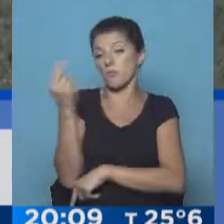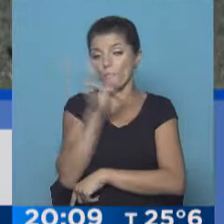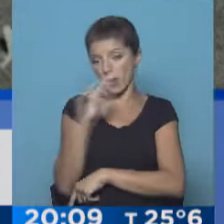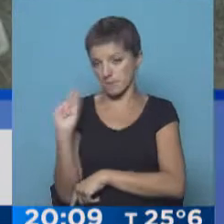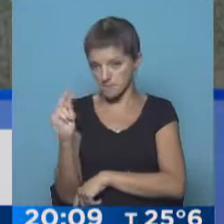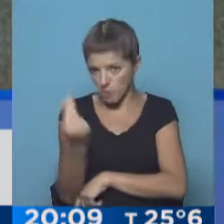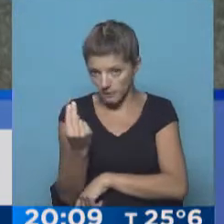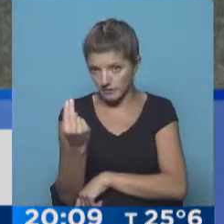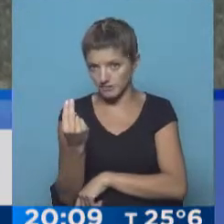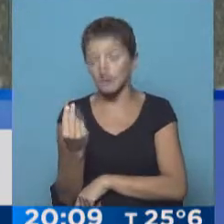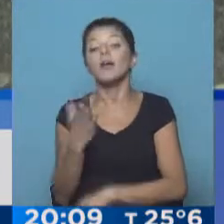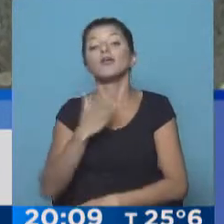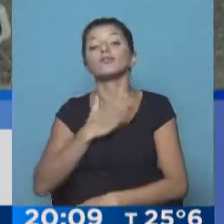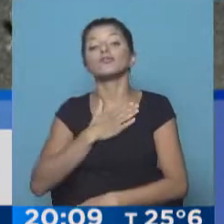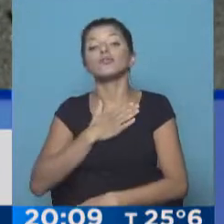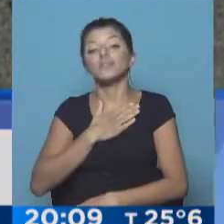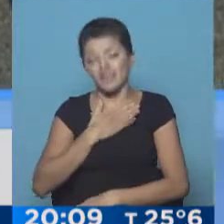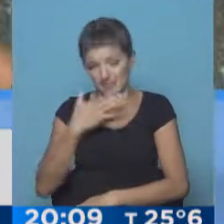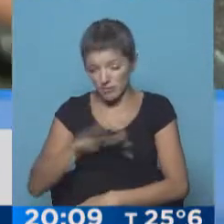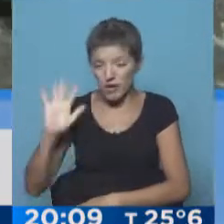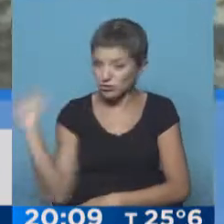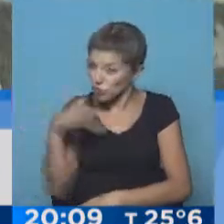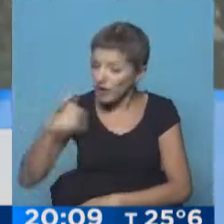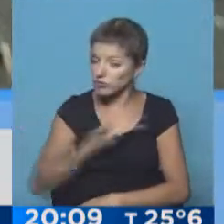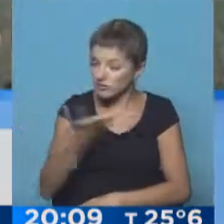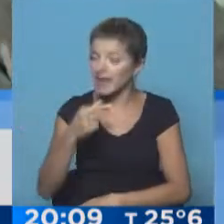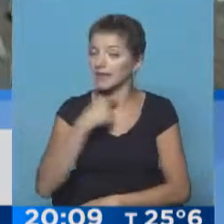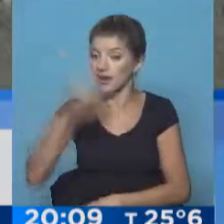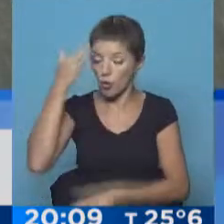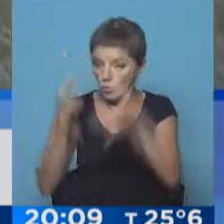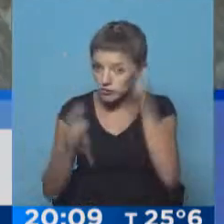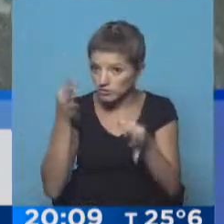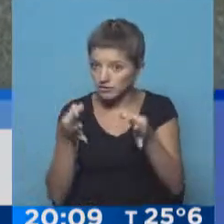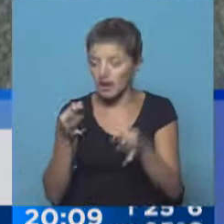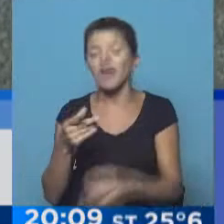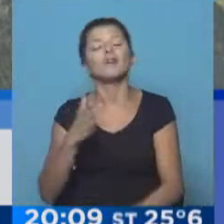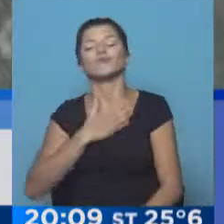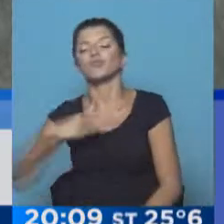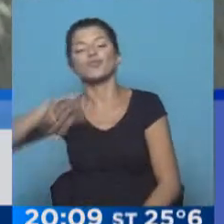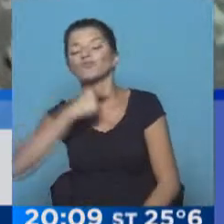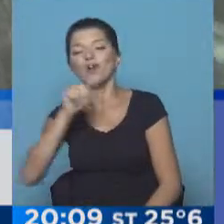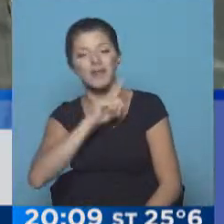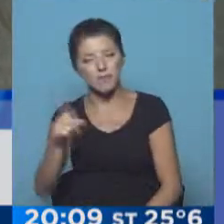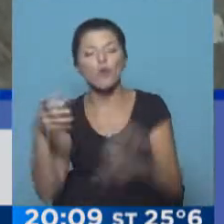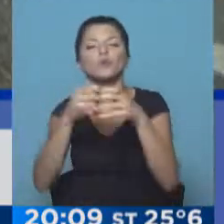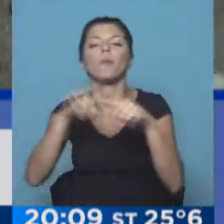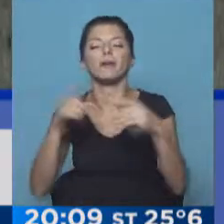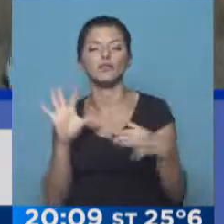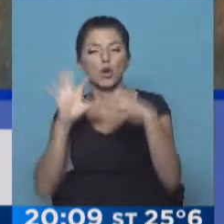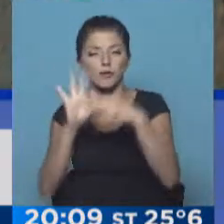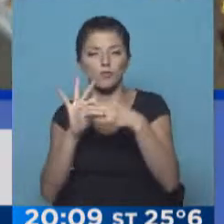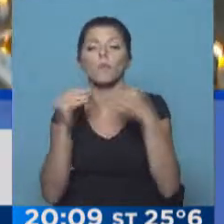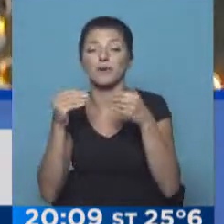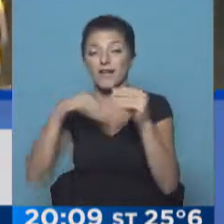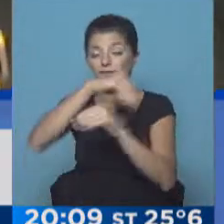que esto es un pedido a toda la sociedad. O sea, queríamos realmente que no hubiera partidos políticos porque somos la familia las que estamos pidiendo que